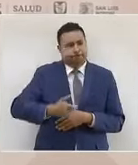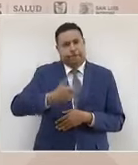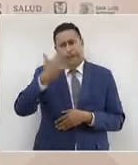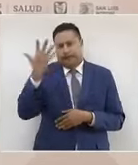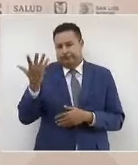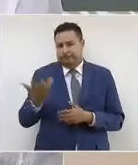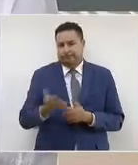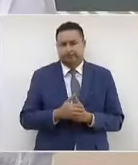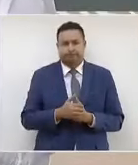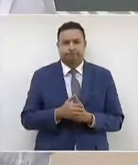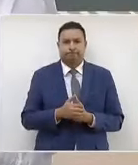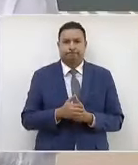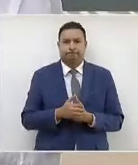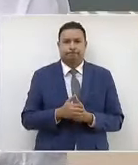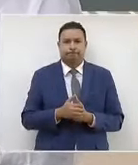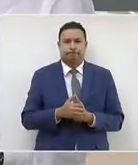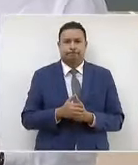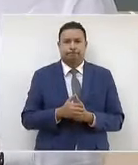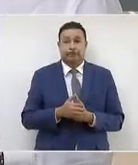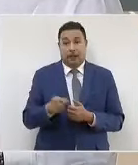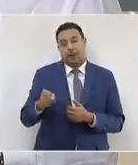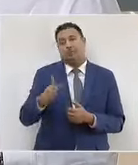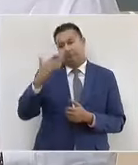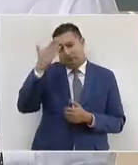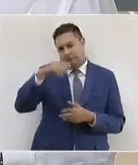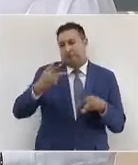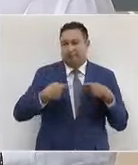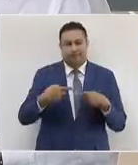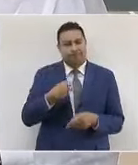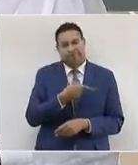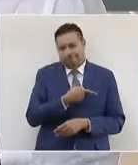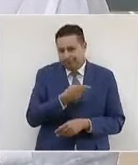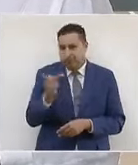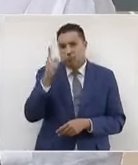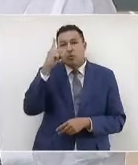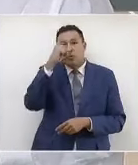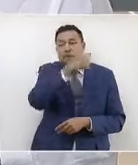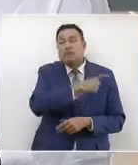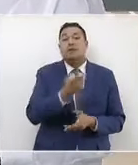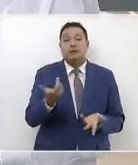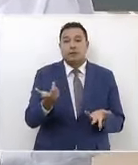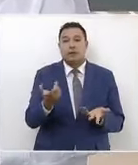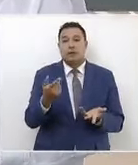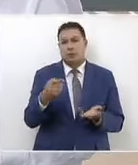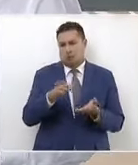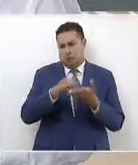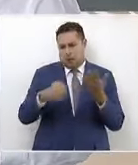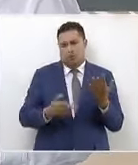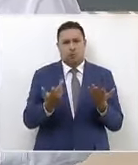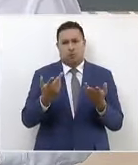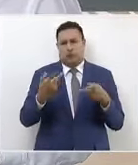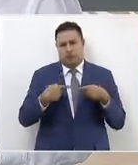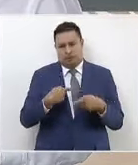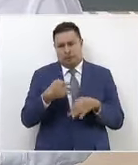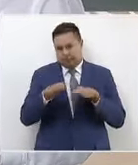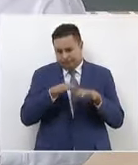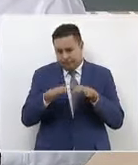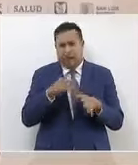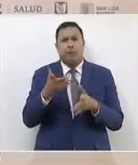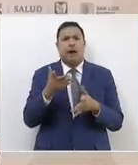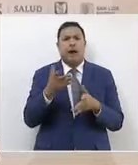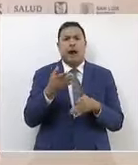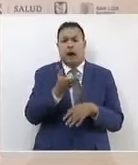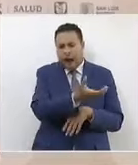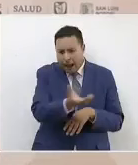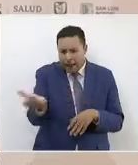porque pues hay mucha pobreza en nuestro país. ¿Y de dónde saca un hijo de campesino, un hijo de obrero, una